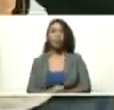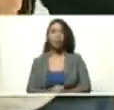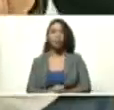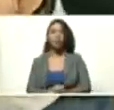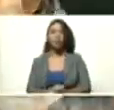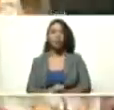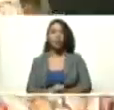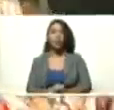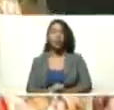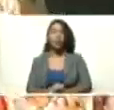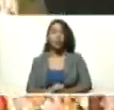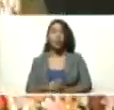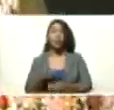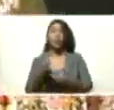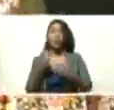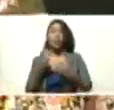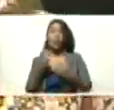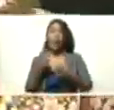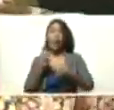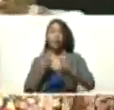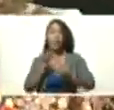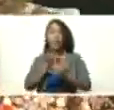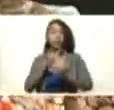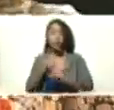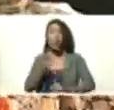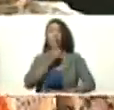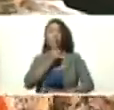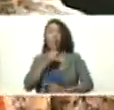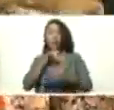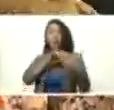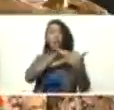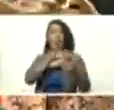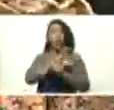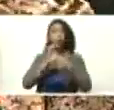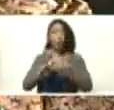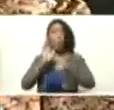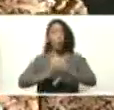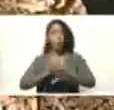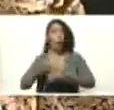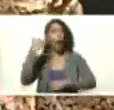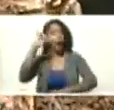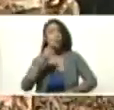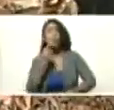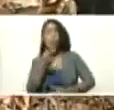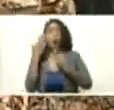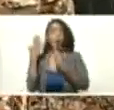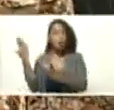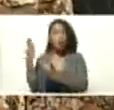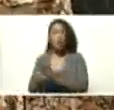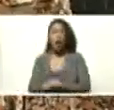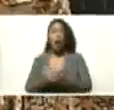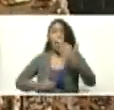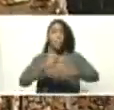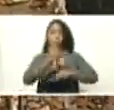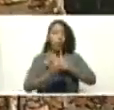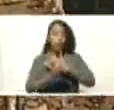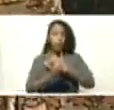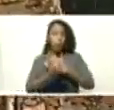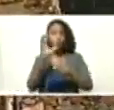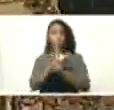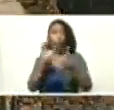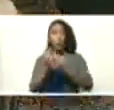las circunstancias más difíciles y de una guerra cultural, porque hay que decirlo, digamos que el proyecto cultural